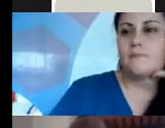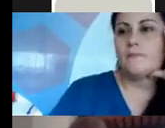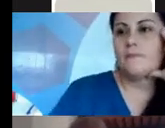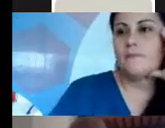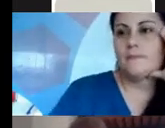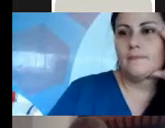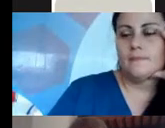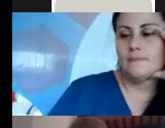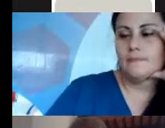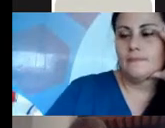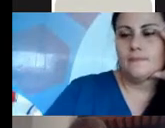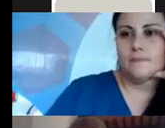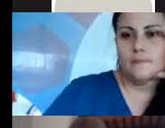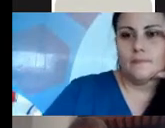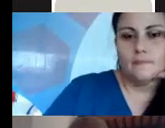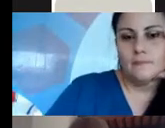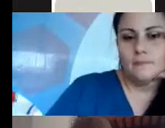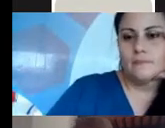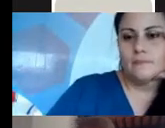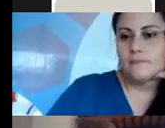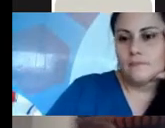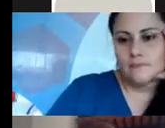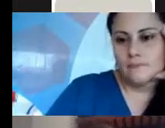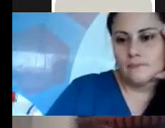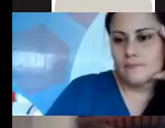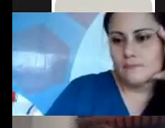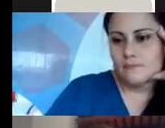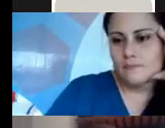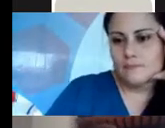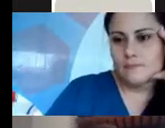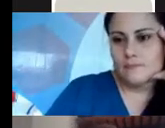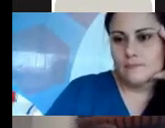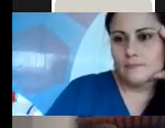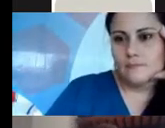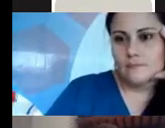que estamos viendo aquí, que puede ser con velcro o con hebilla,